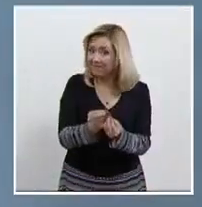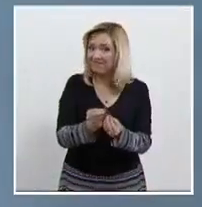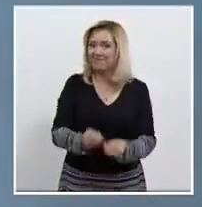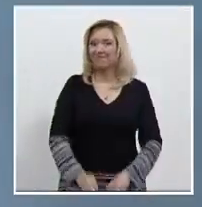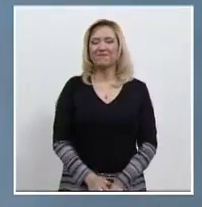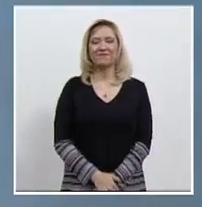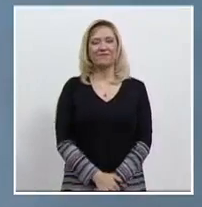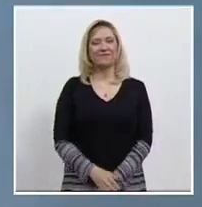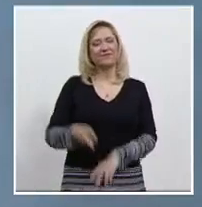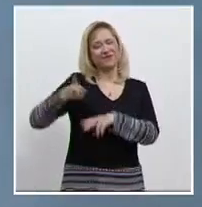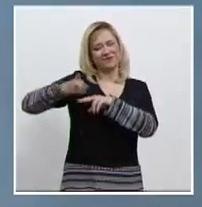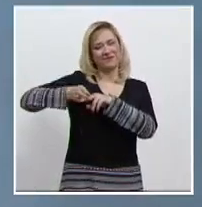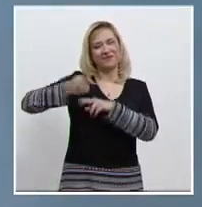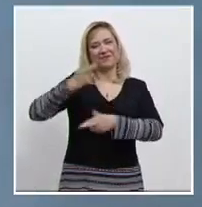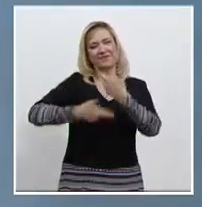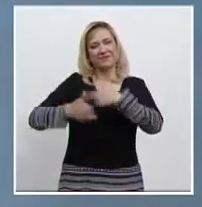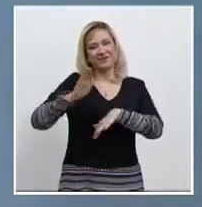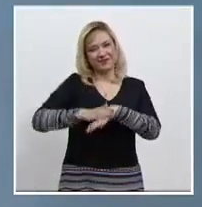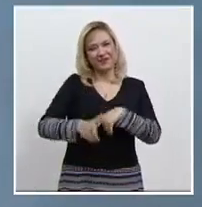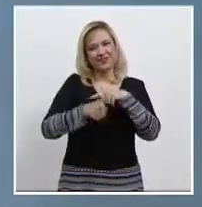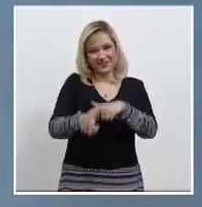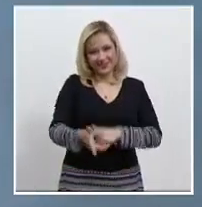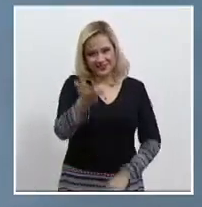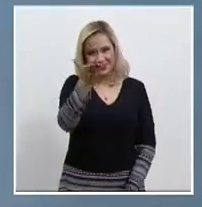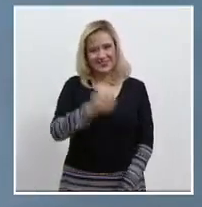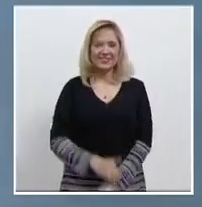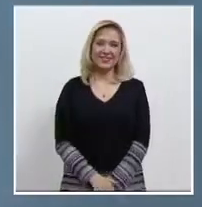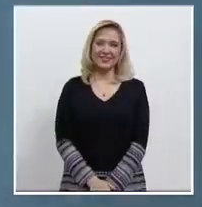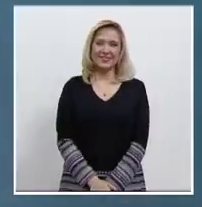Es momento de una pausa, no se vaya, será muy breve.